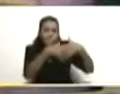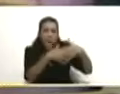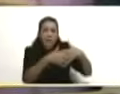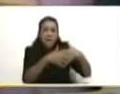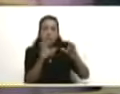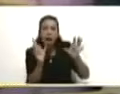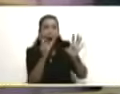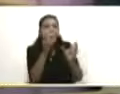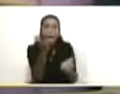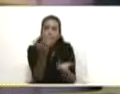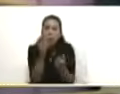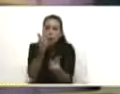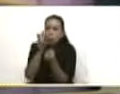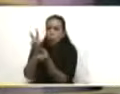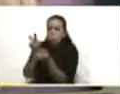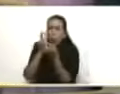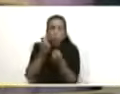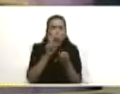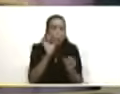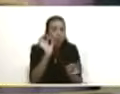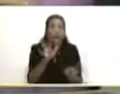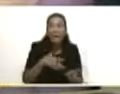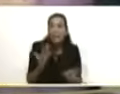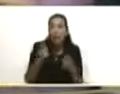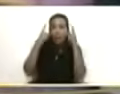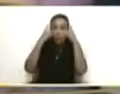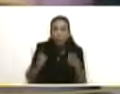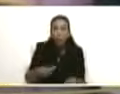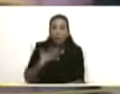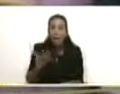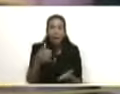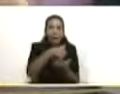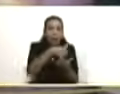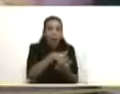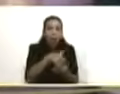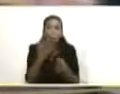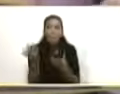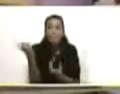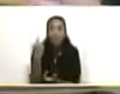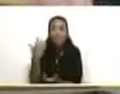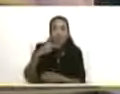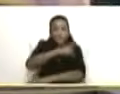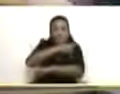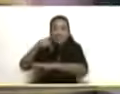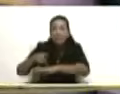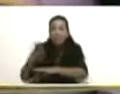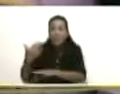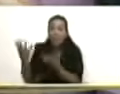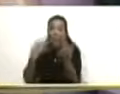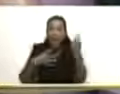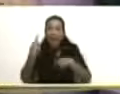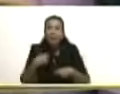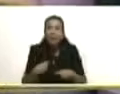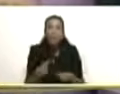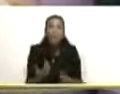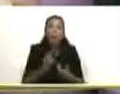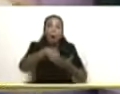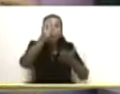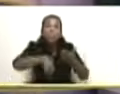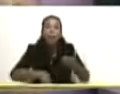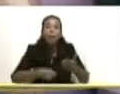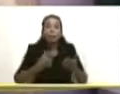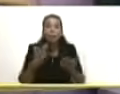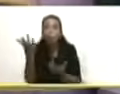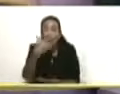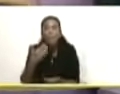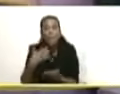los organismos también del Estado que tengan un déficit de personal, podamos a través de las ferias nosotros poder ubicar a todos